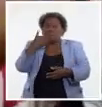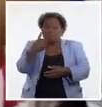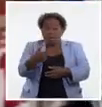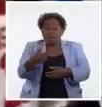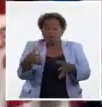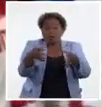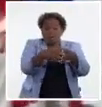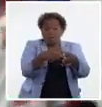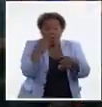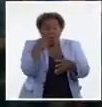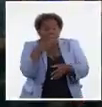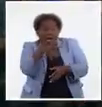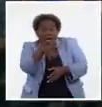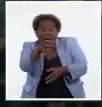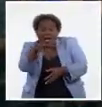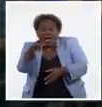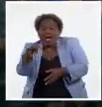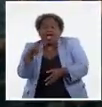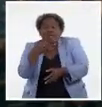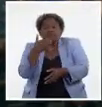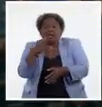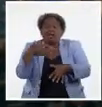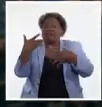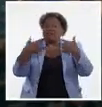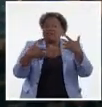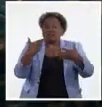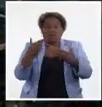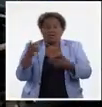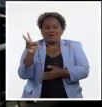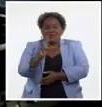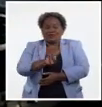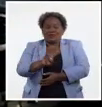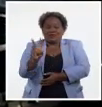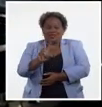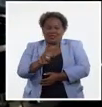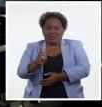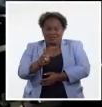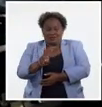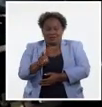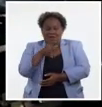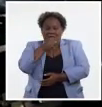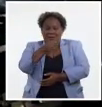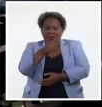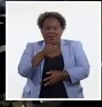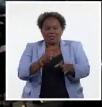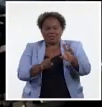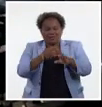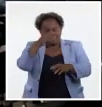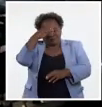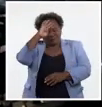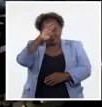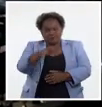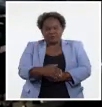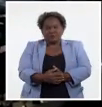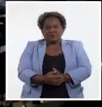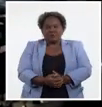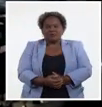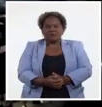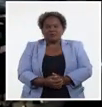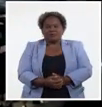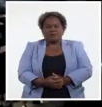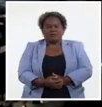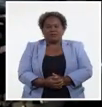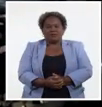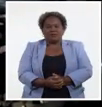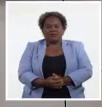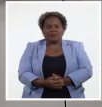con el deporte de las bolas y los strikes. Desde Venezuela fue un reporte de Rafael Alemáñez, Michael Molina y Amalia Ramos para el Sistema Informativo de la